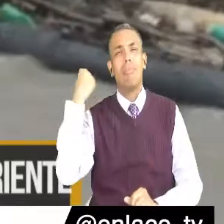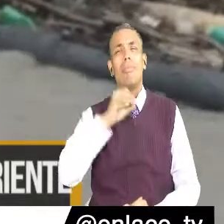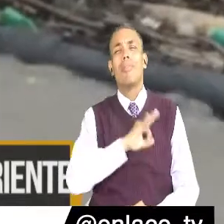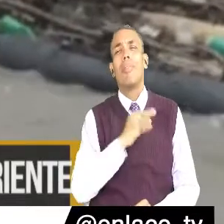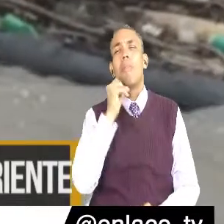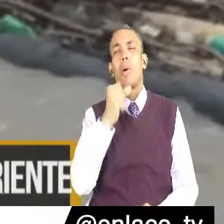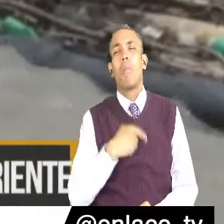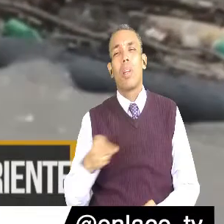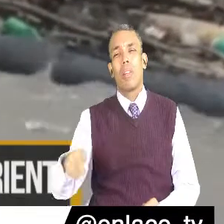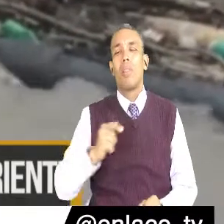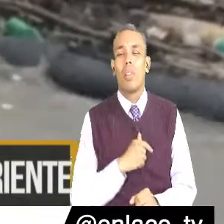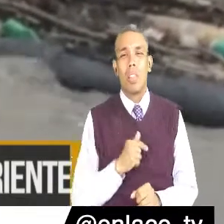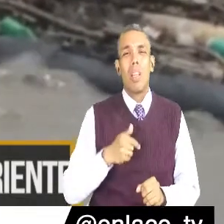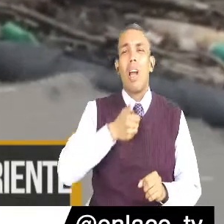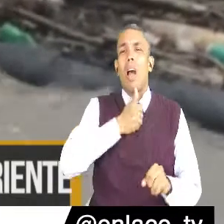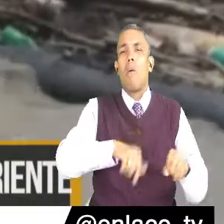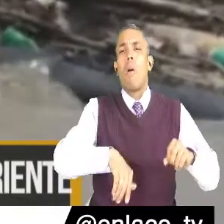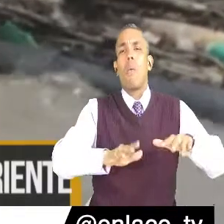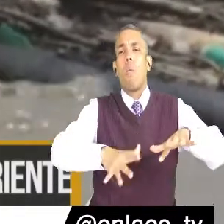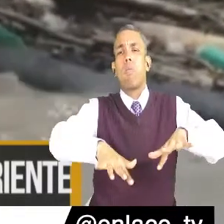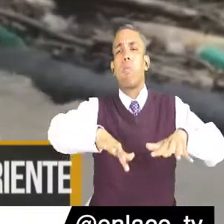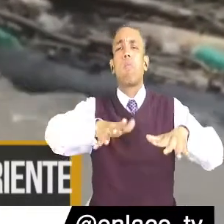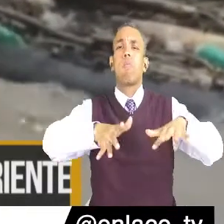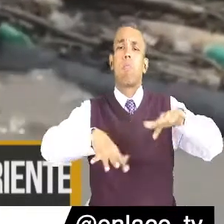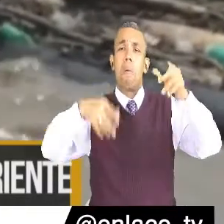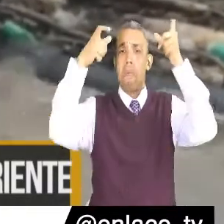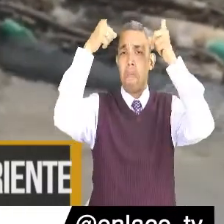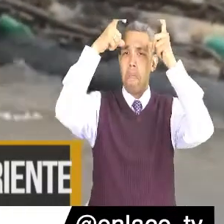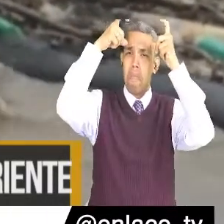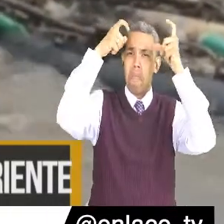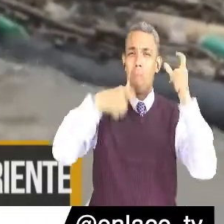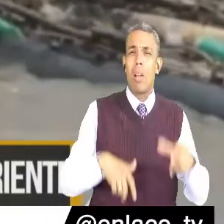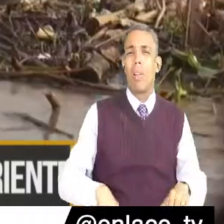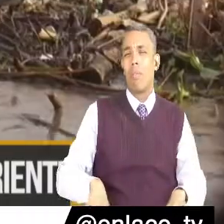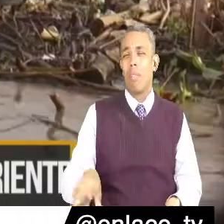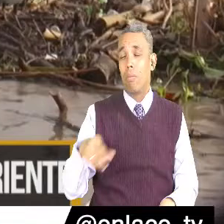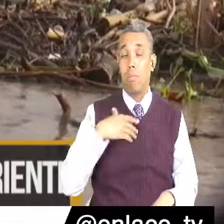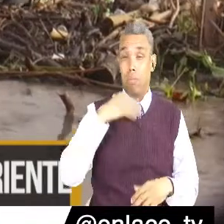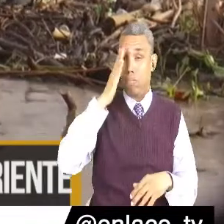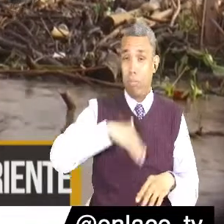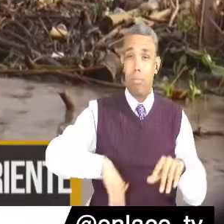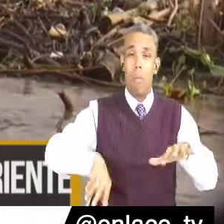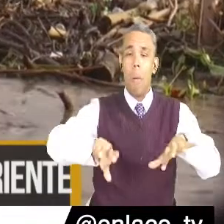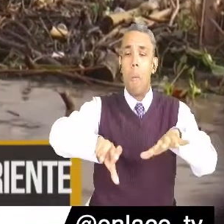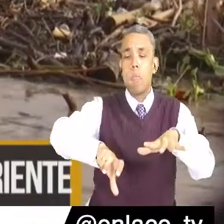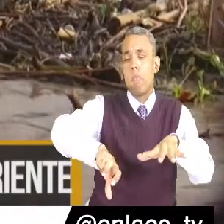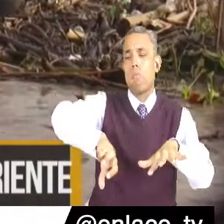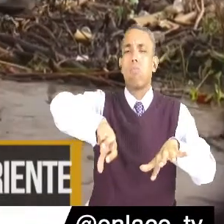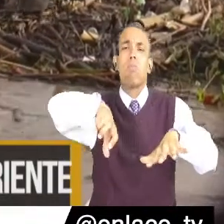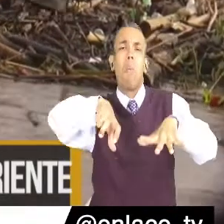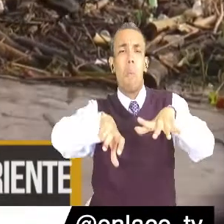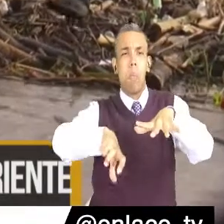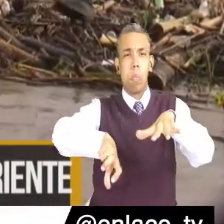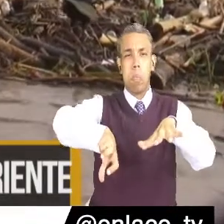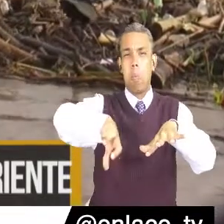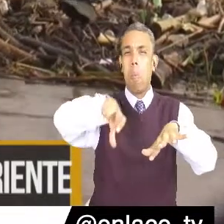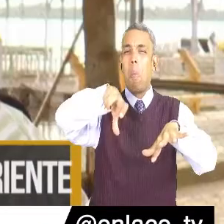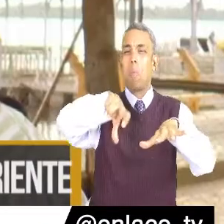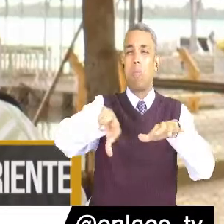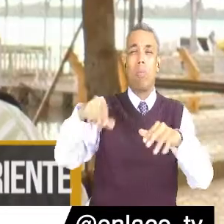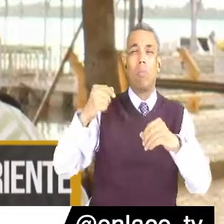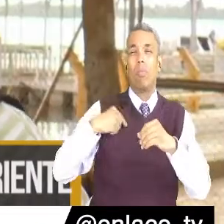Magdalena a ver si nos colaboran nuevamente sobre el proyecto que iniciaron como tal, que quedó mal, porque todo el mugre que viene de arriba ahí